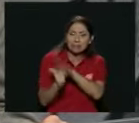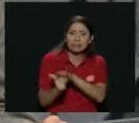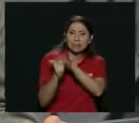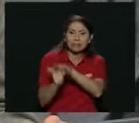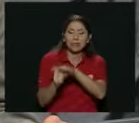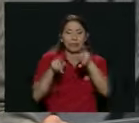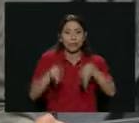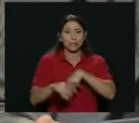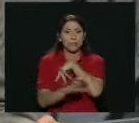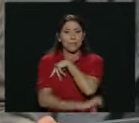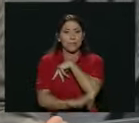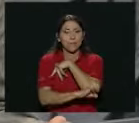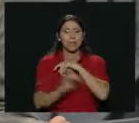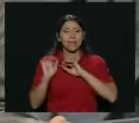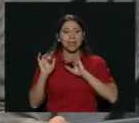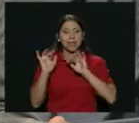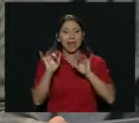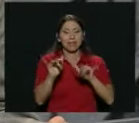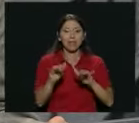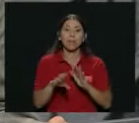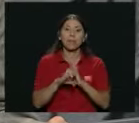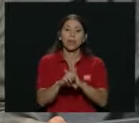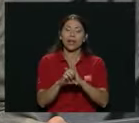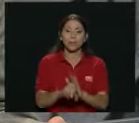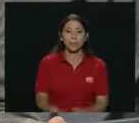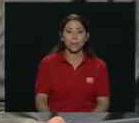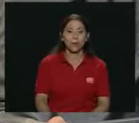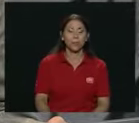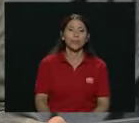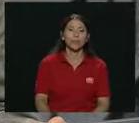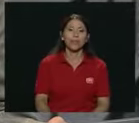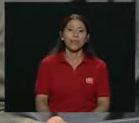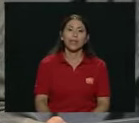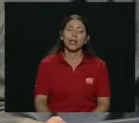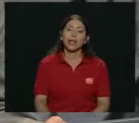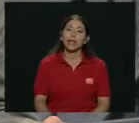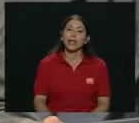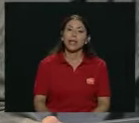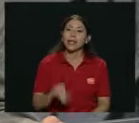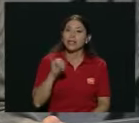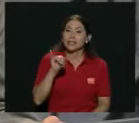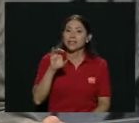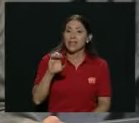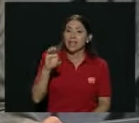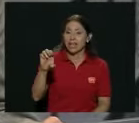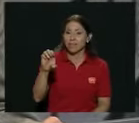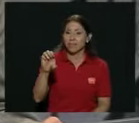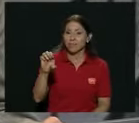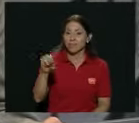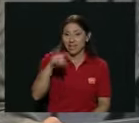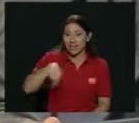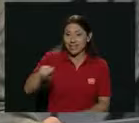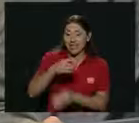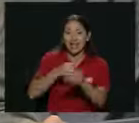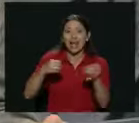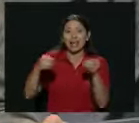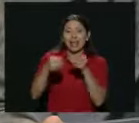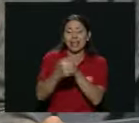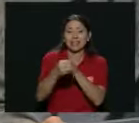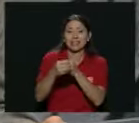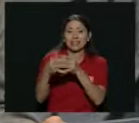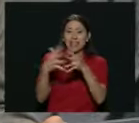intimidación al migrante. Por ejemplo, el ICE, que es la agencia de los Estados